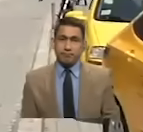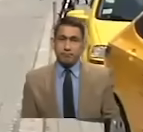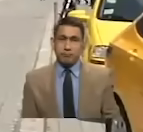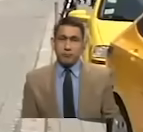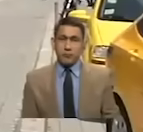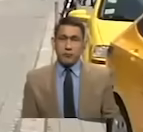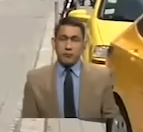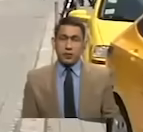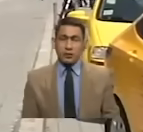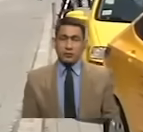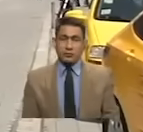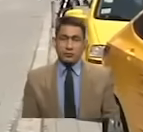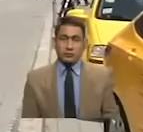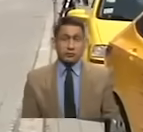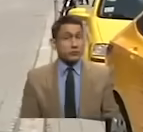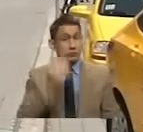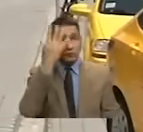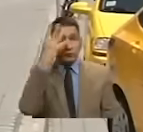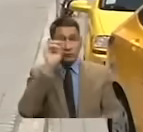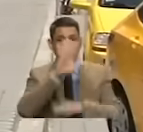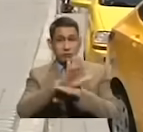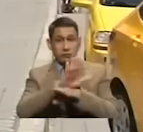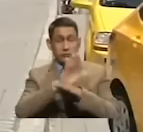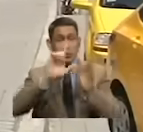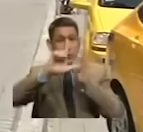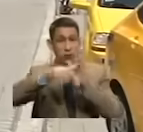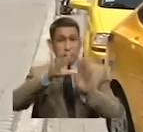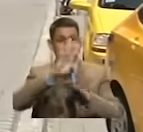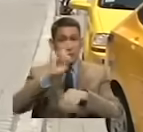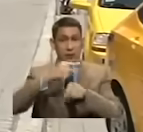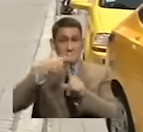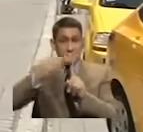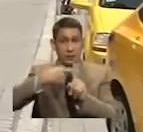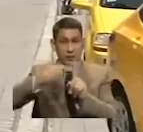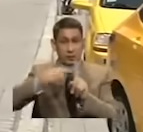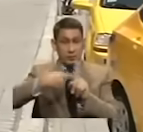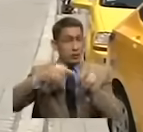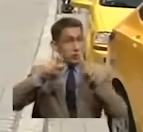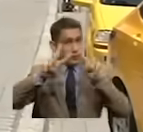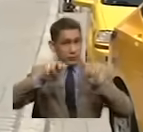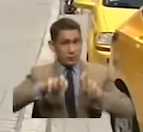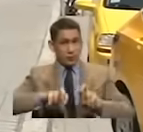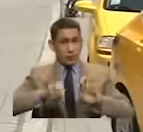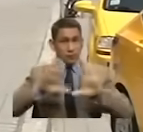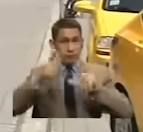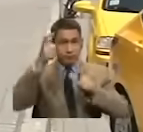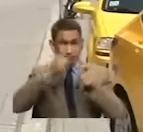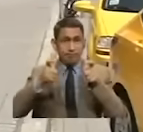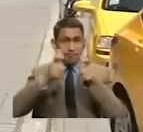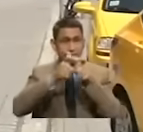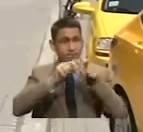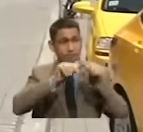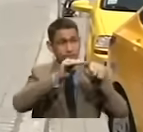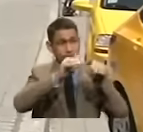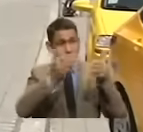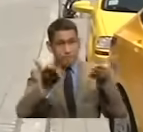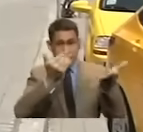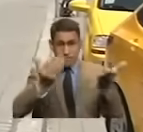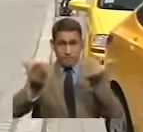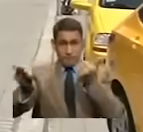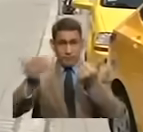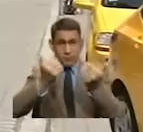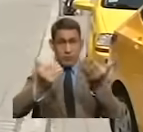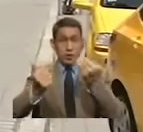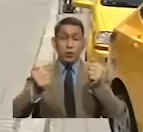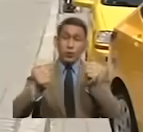Así es, amigos televidentes, compañeros, muy buenas tardes. Luego de 27 meses de un proceso judicial arduo, la Fiscalía llamó a juicio en conjunto con